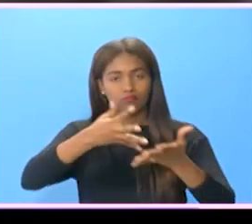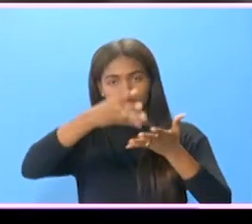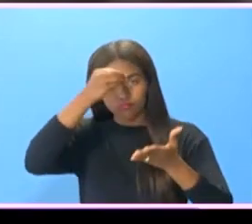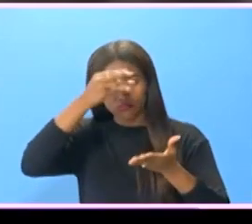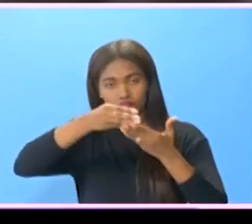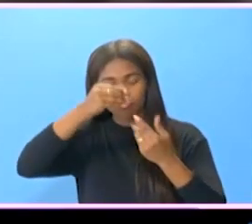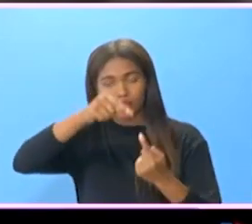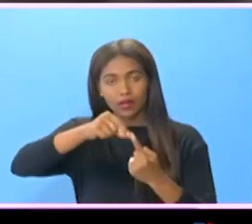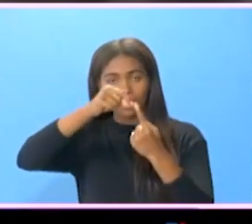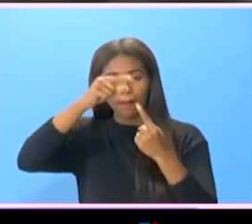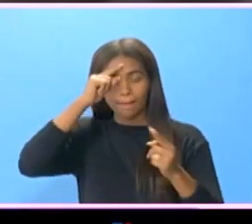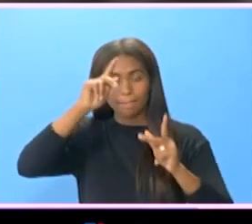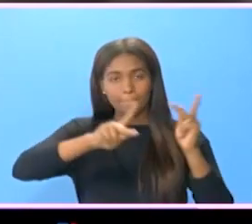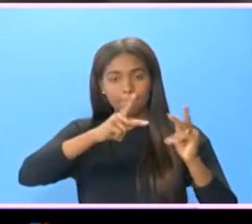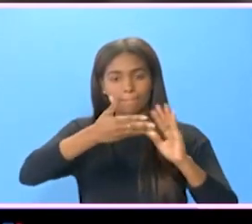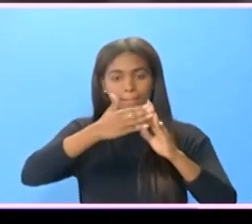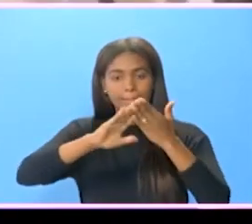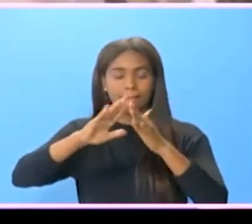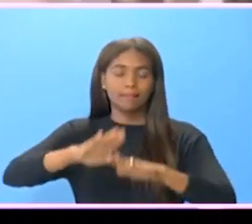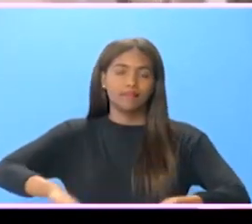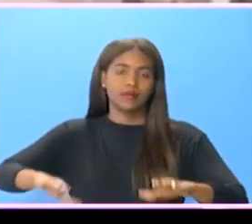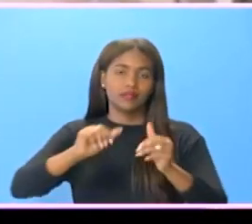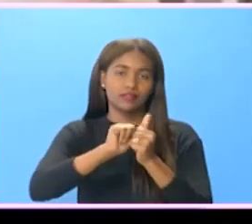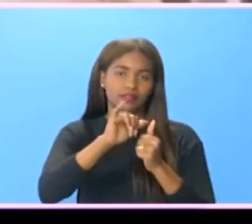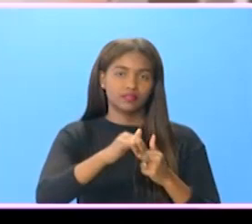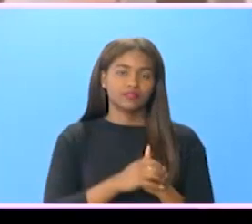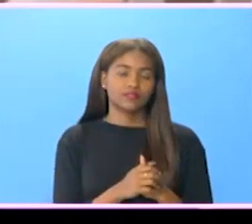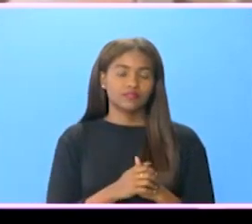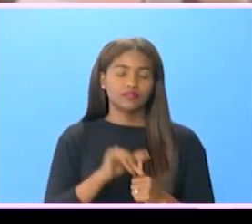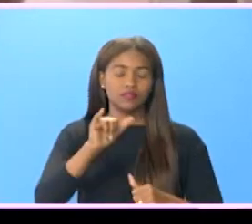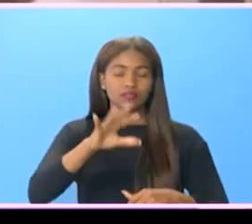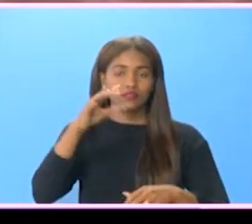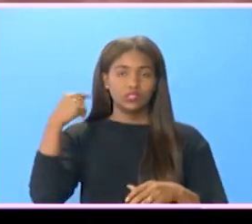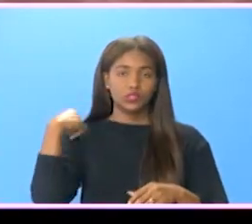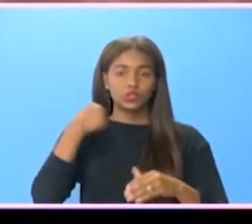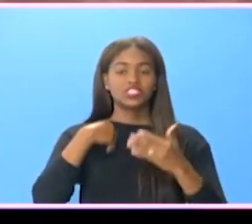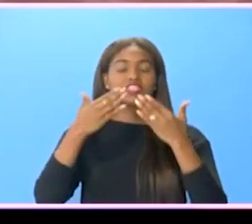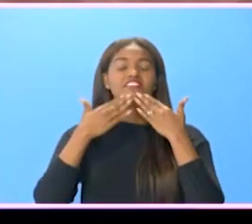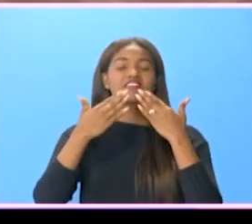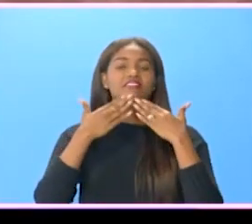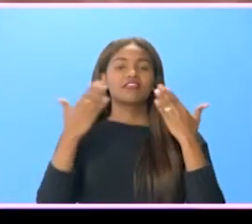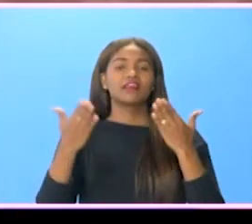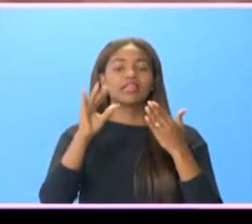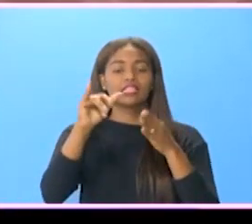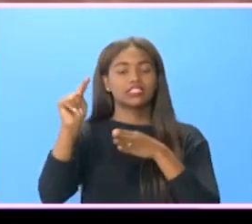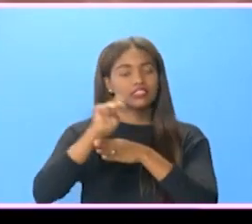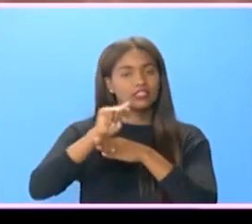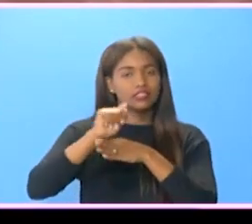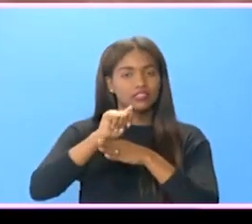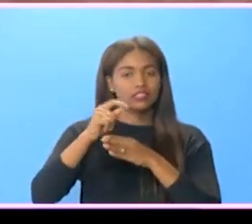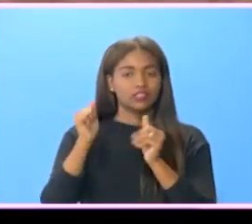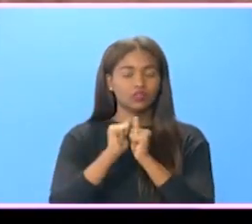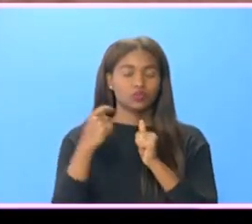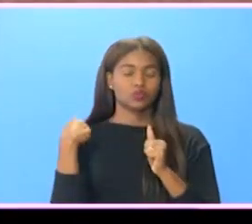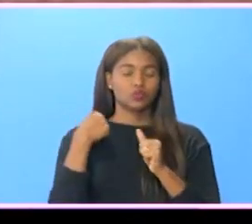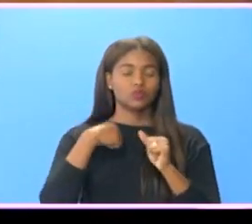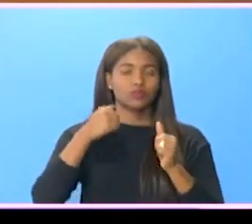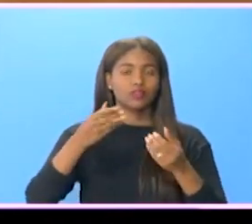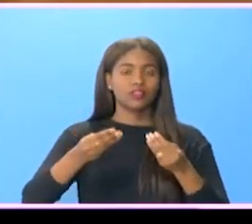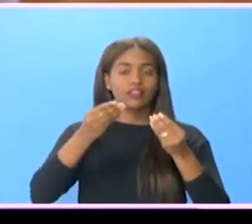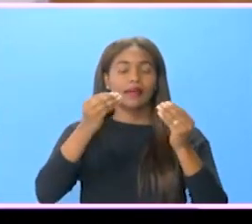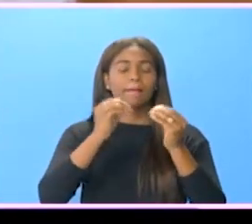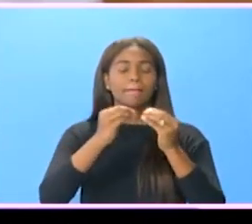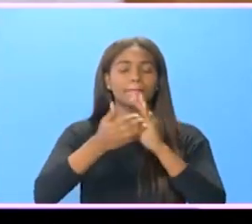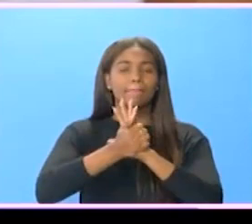en especial a los parcereros y a los productores de la zona. Una de las cosas que nosotros agradecemos a eso, ese taller, es que nosotros cuando tenemos mayor